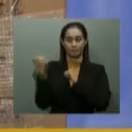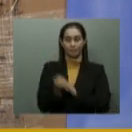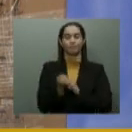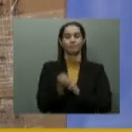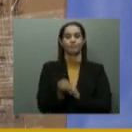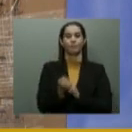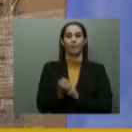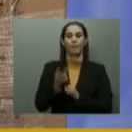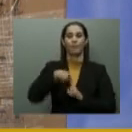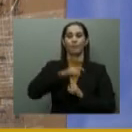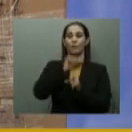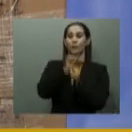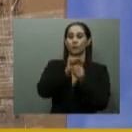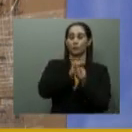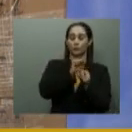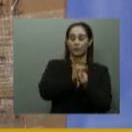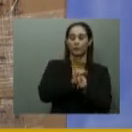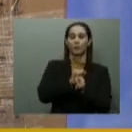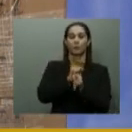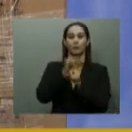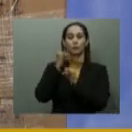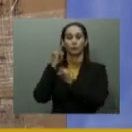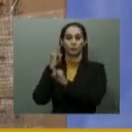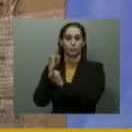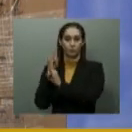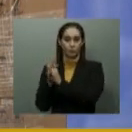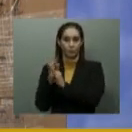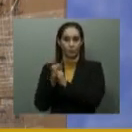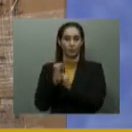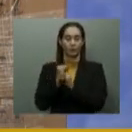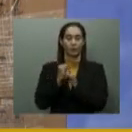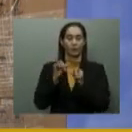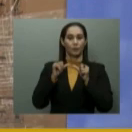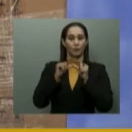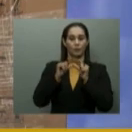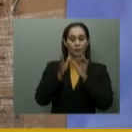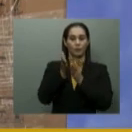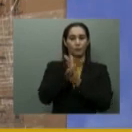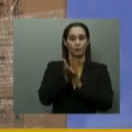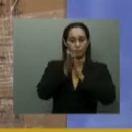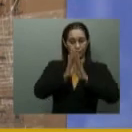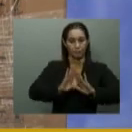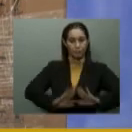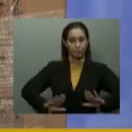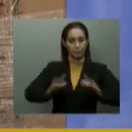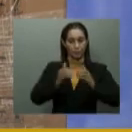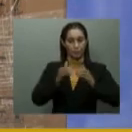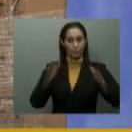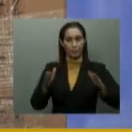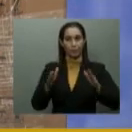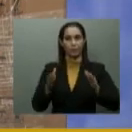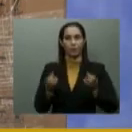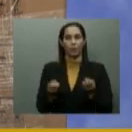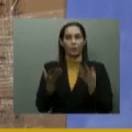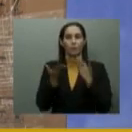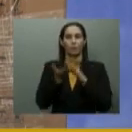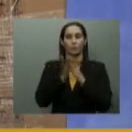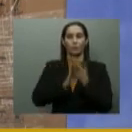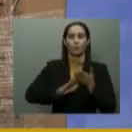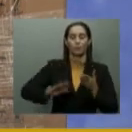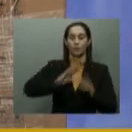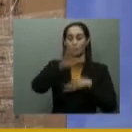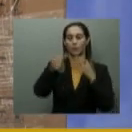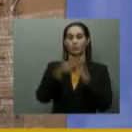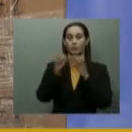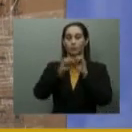porque el policía es el que tiene que ver con el día a día de las calles ahora tengo que advertirle a nuestro